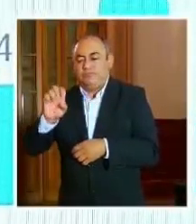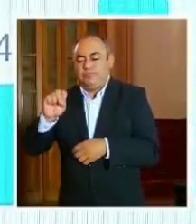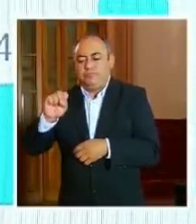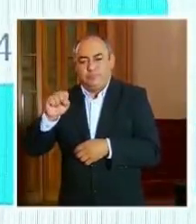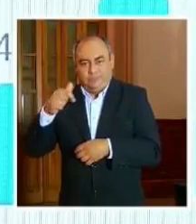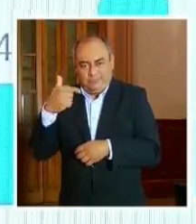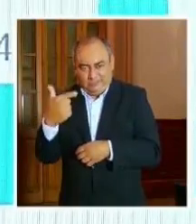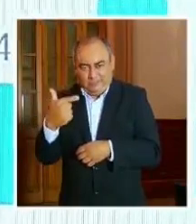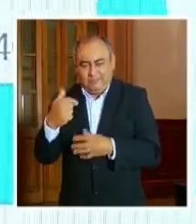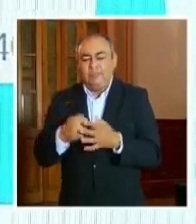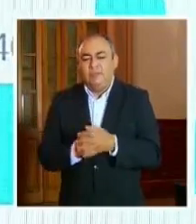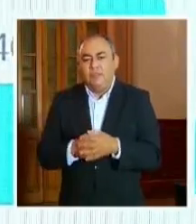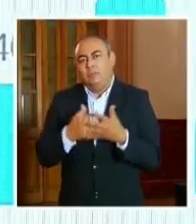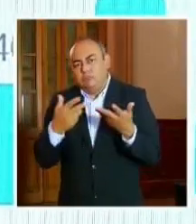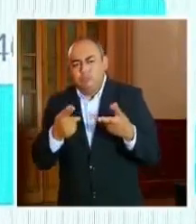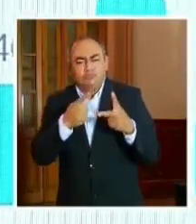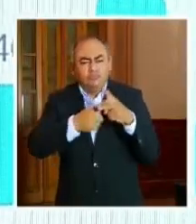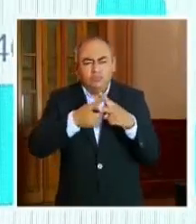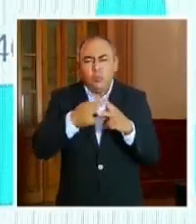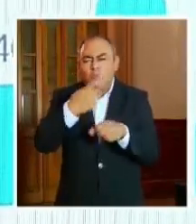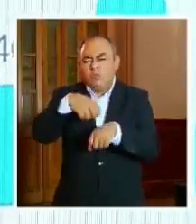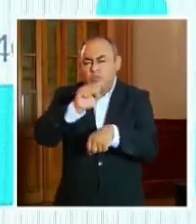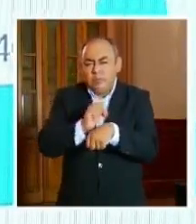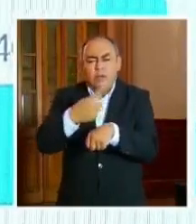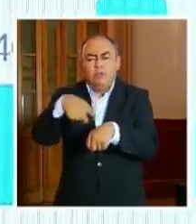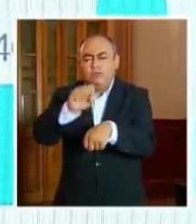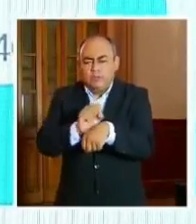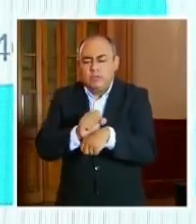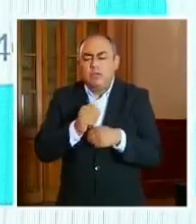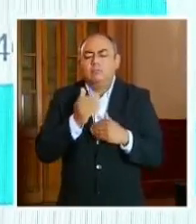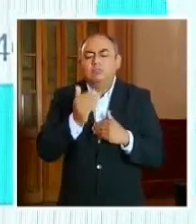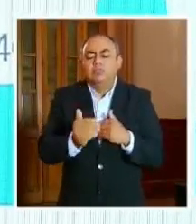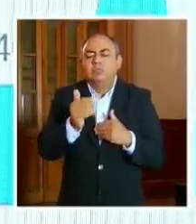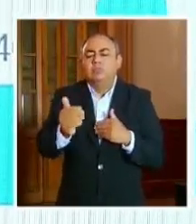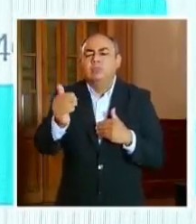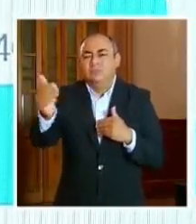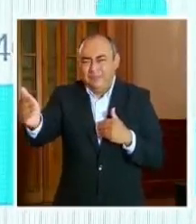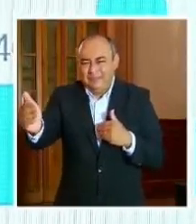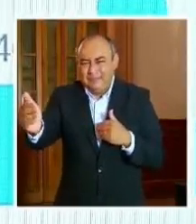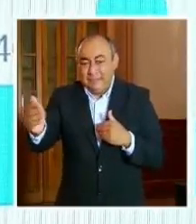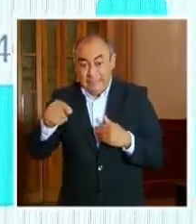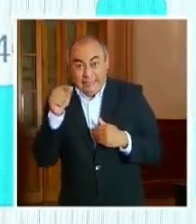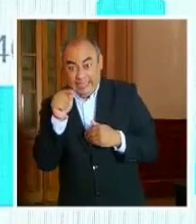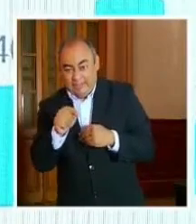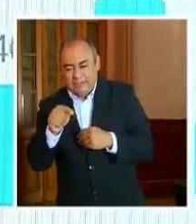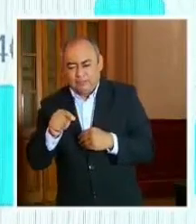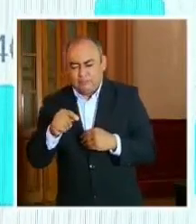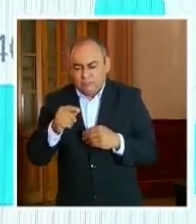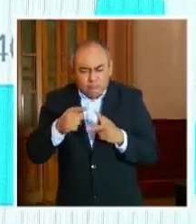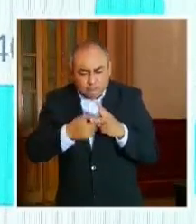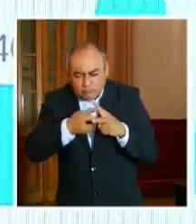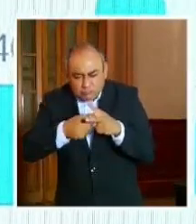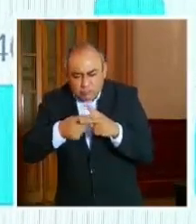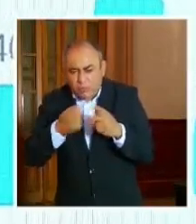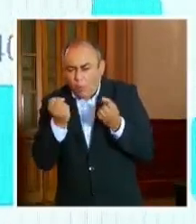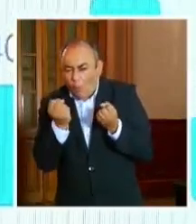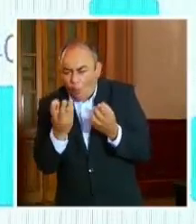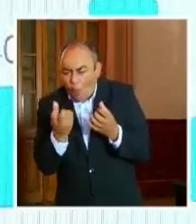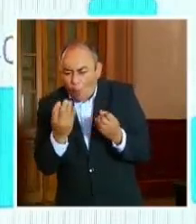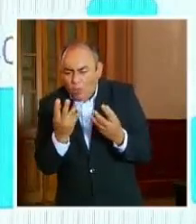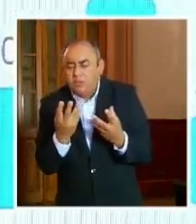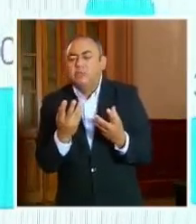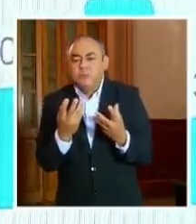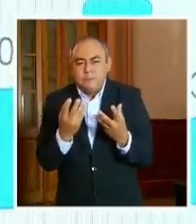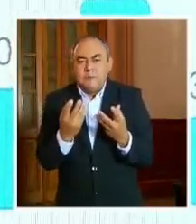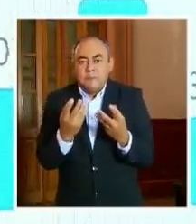entonces el promedio semanal, que es el que estamos midiendo con el semáforo que ahorita les vamos a compartir, también